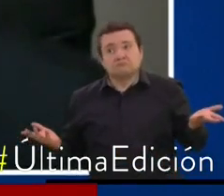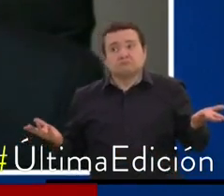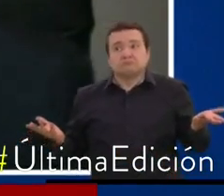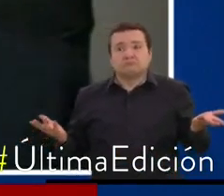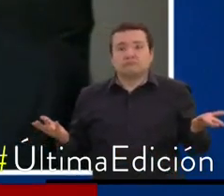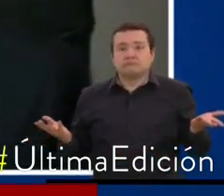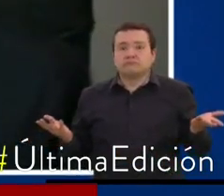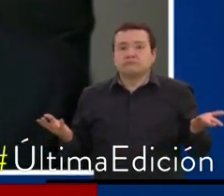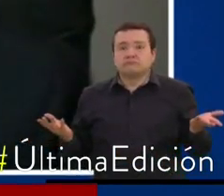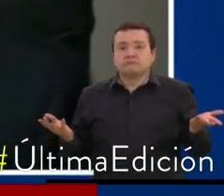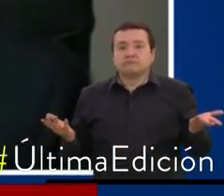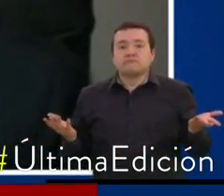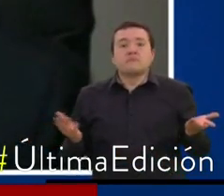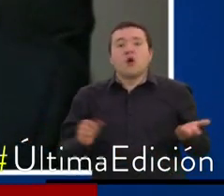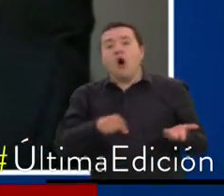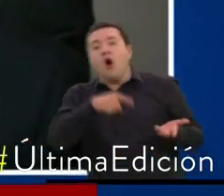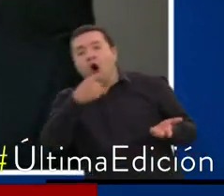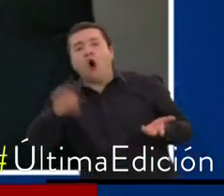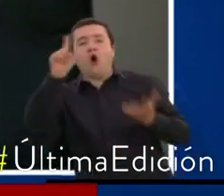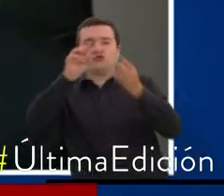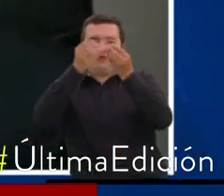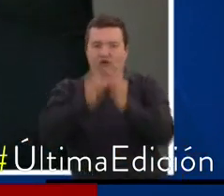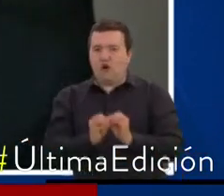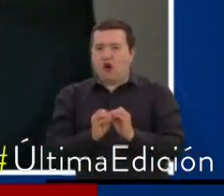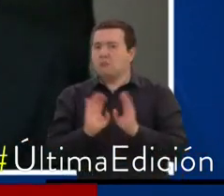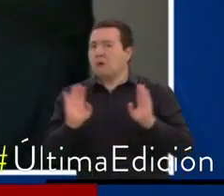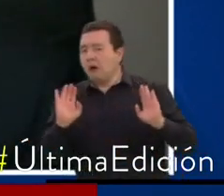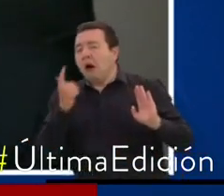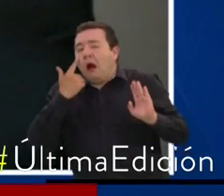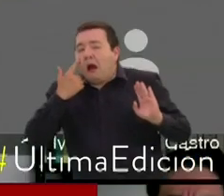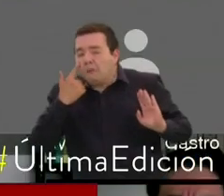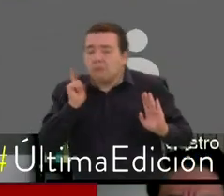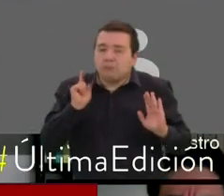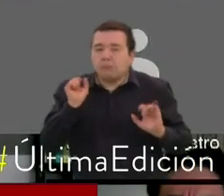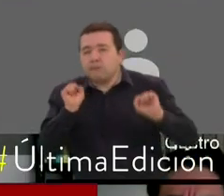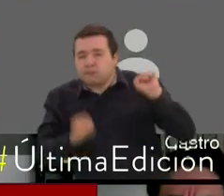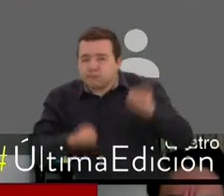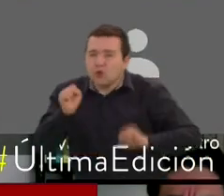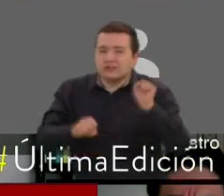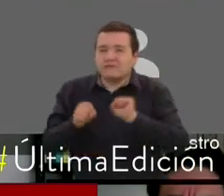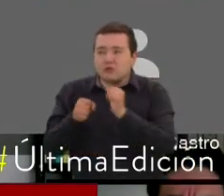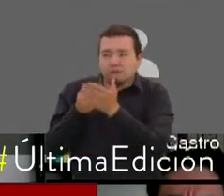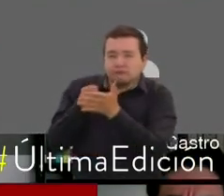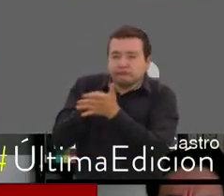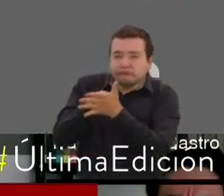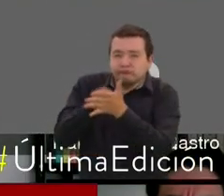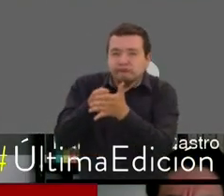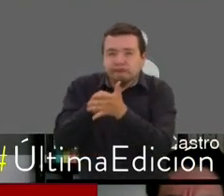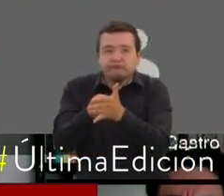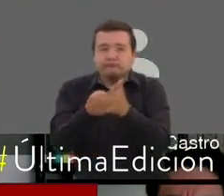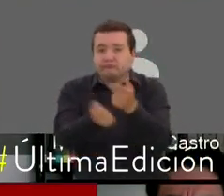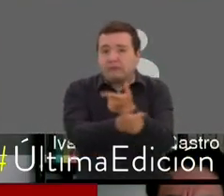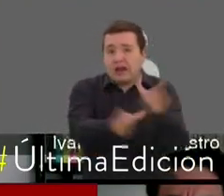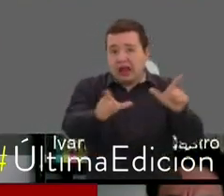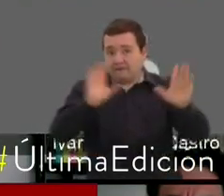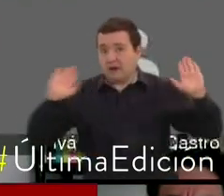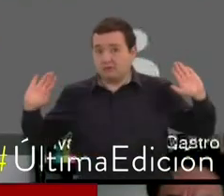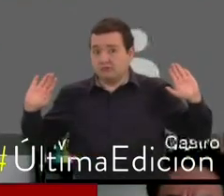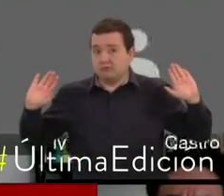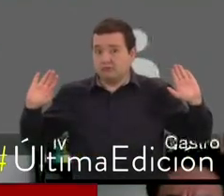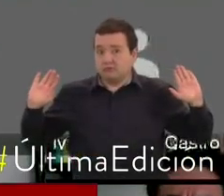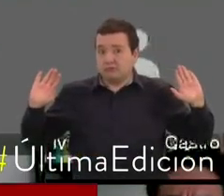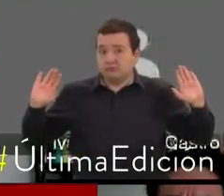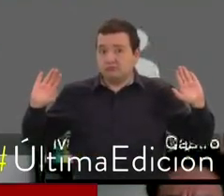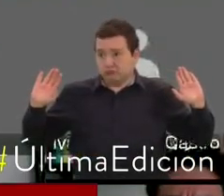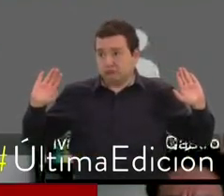por otra vía se podría intentar tal libertad también para que sea un juez